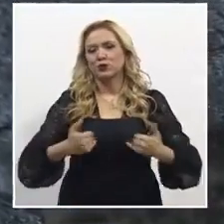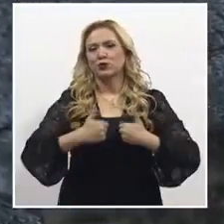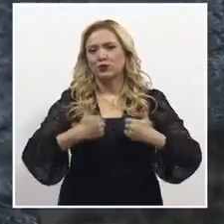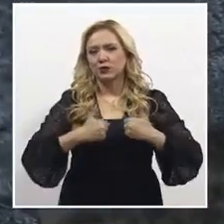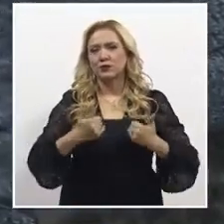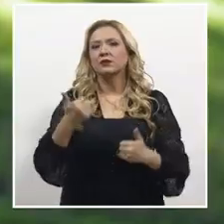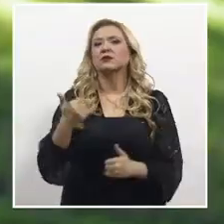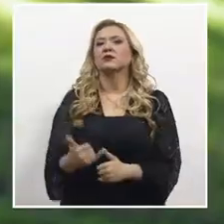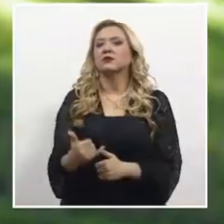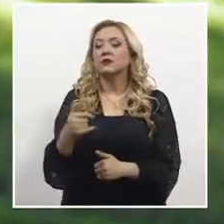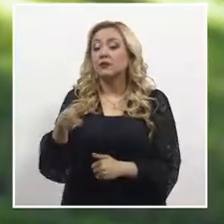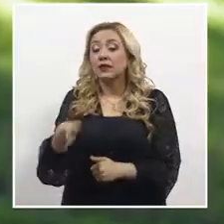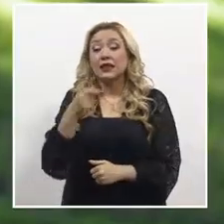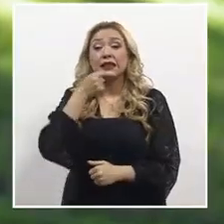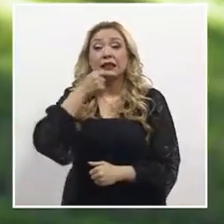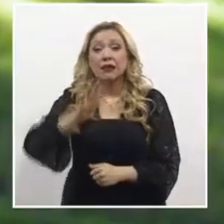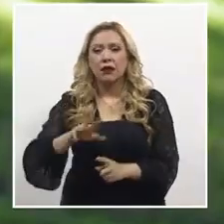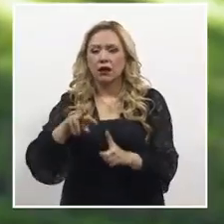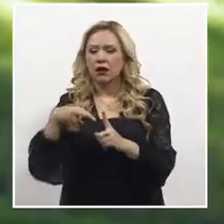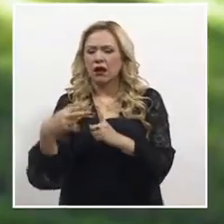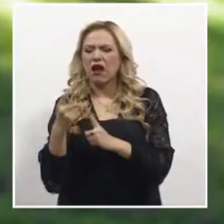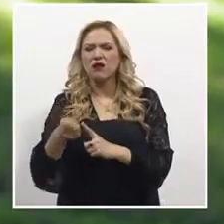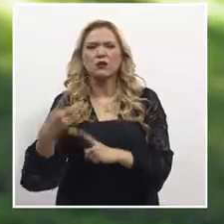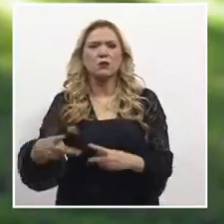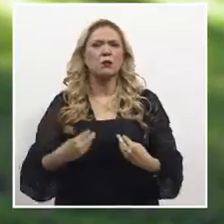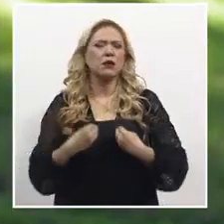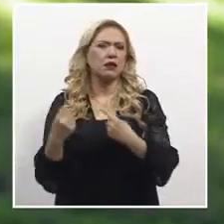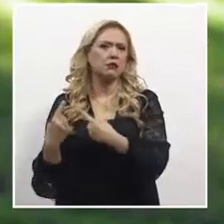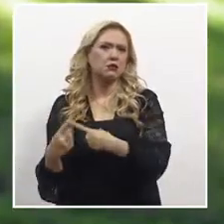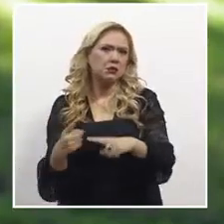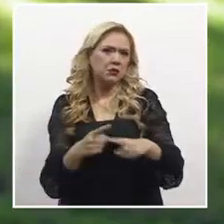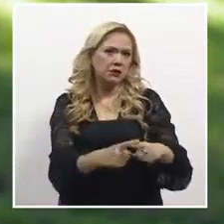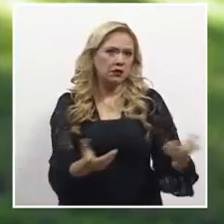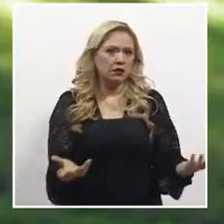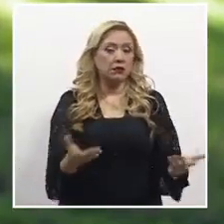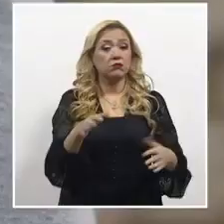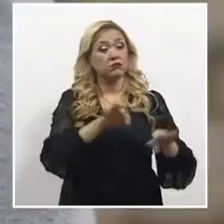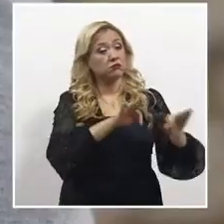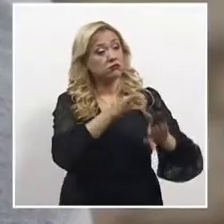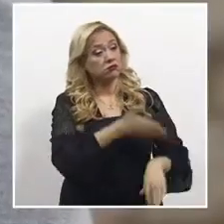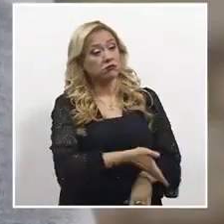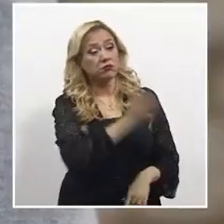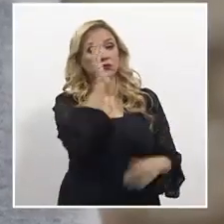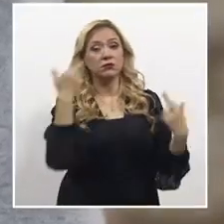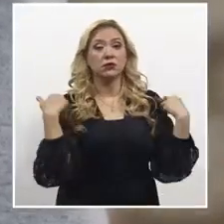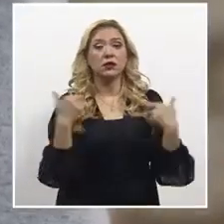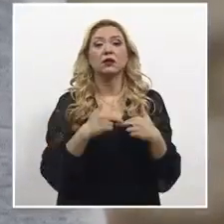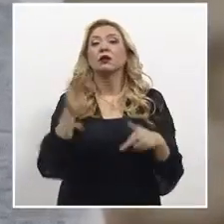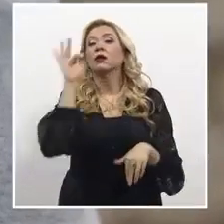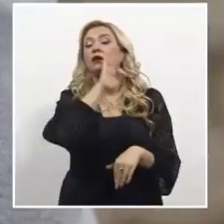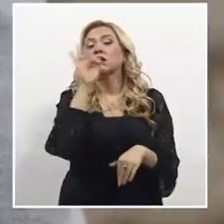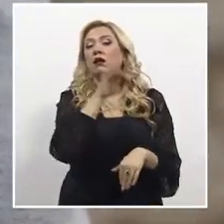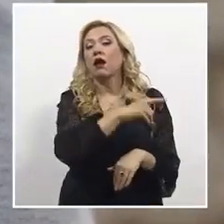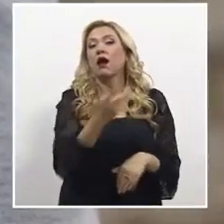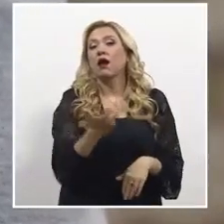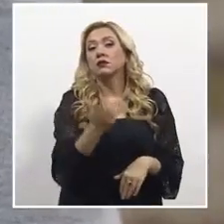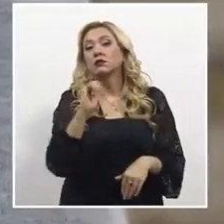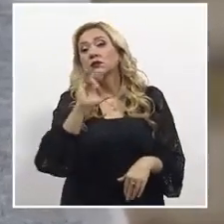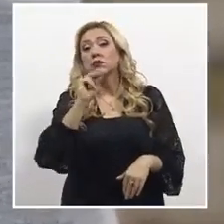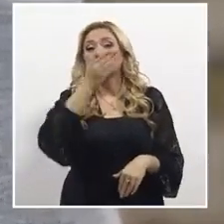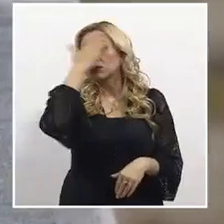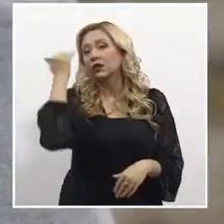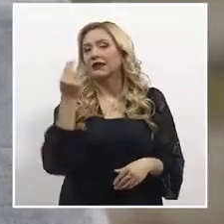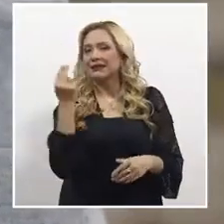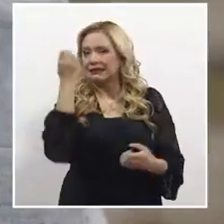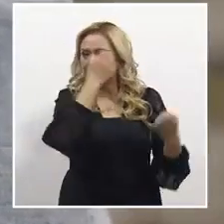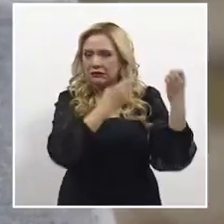género, y deberá respetarse el derecho a la estabilidad en el empleo del trabajador despedido, por presuntamente haber incurrido en una conducta